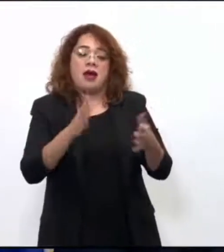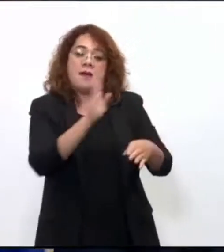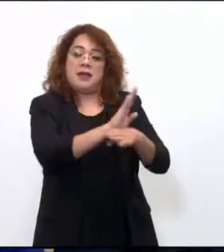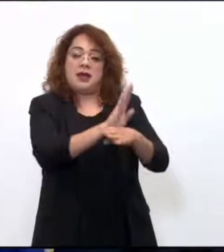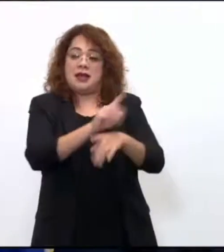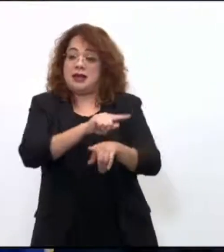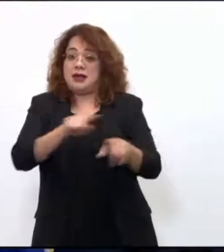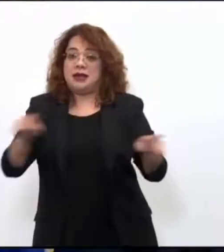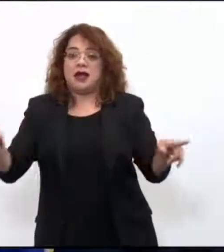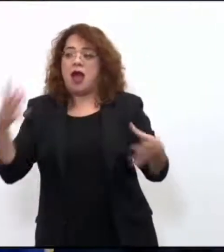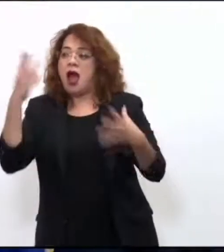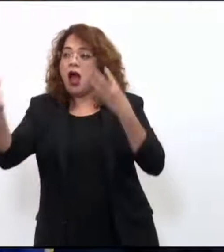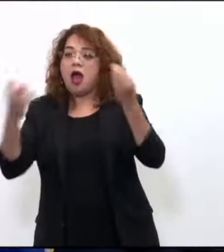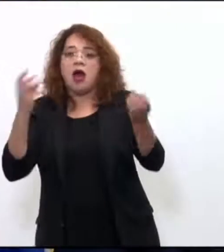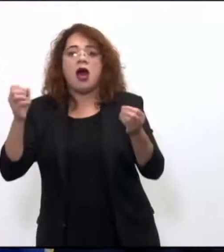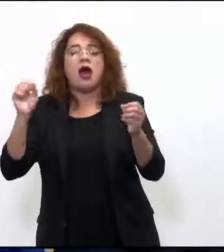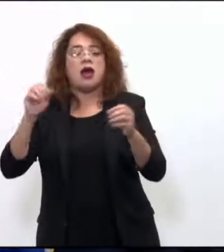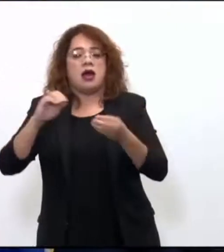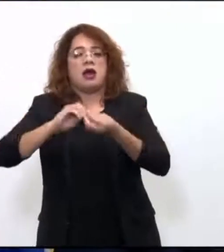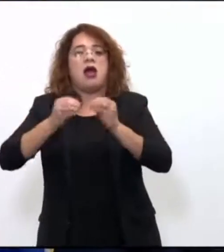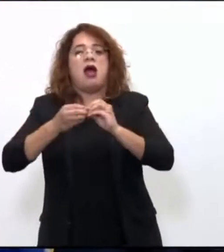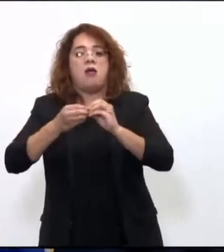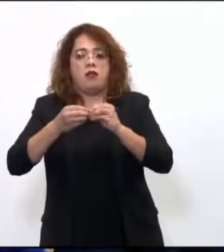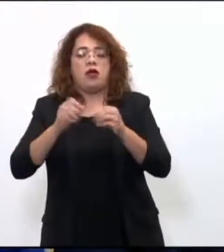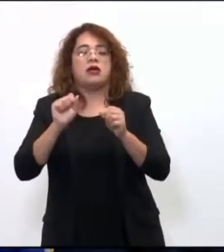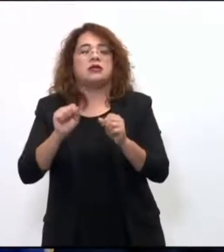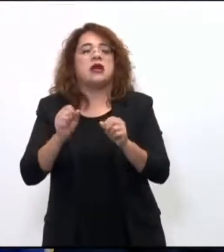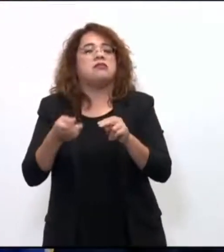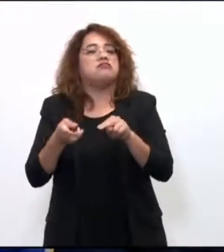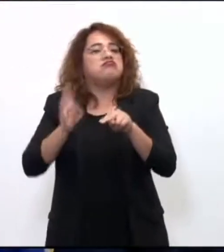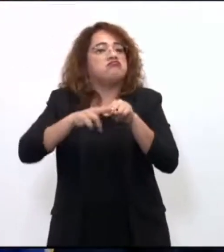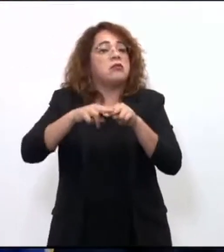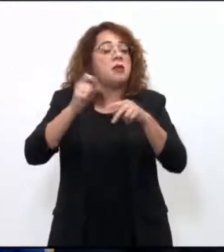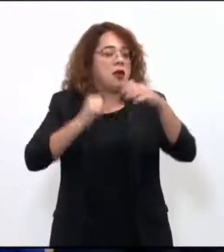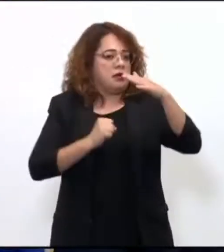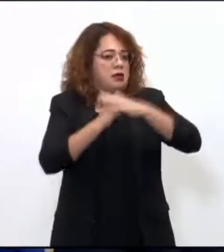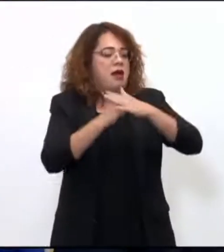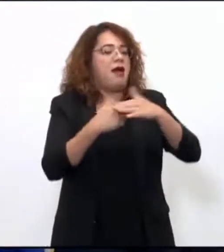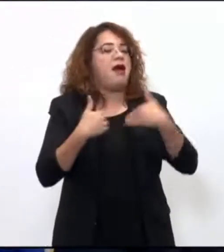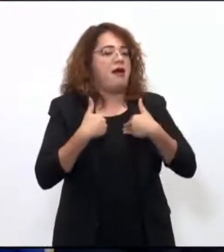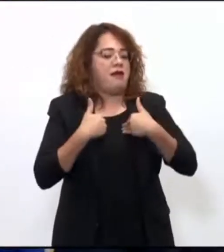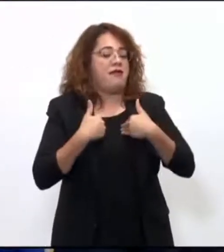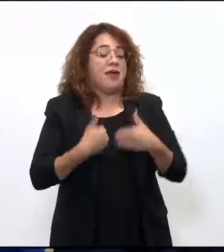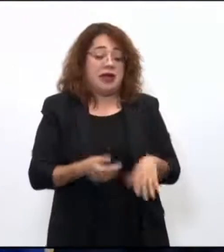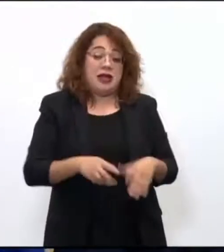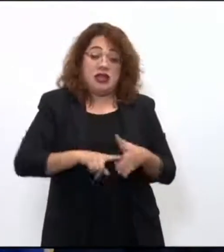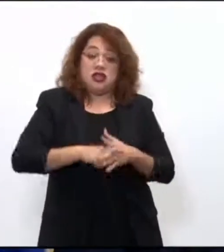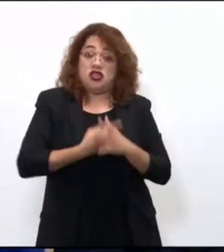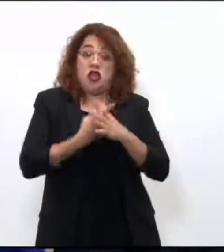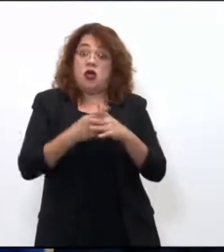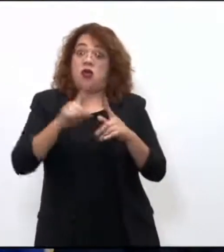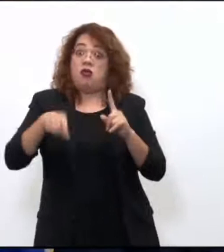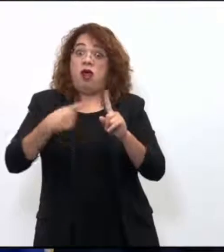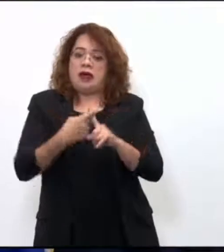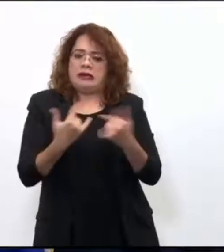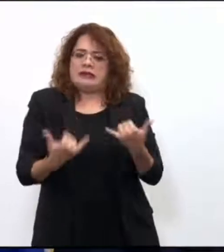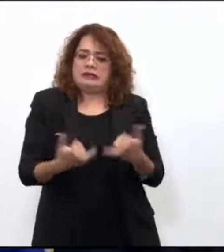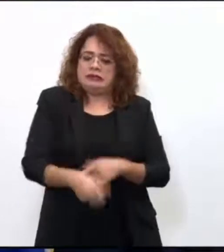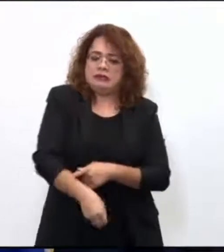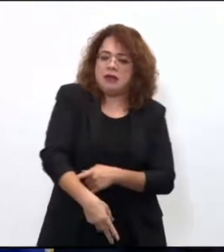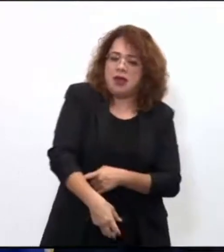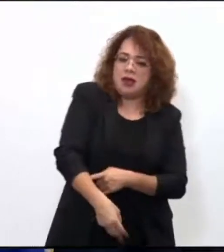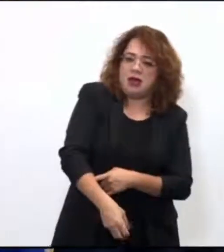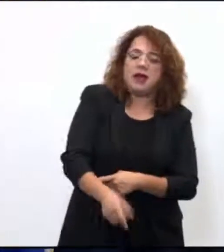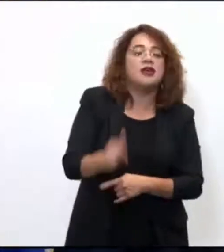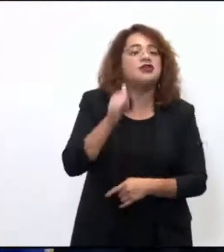de configuraciones a partir de hoy, medianoche o mañana, el 6 de